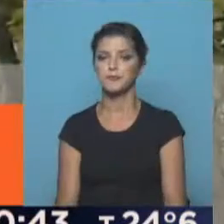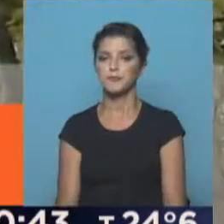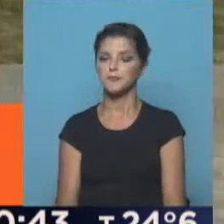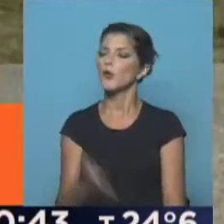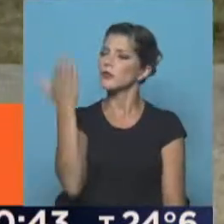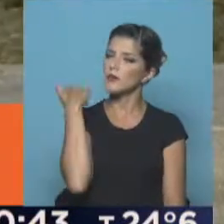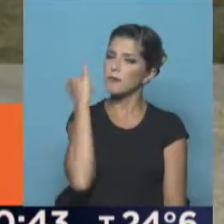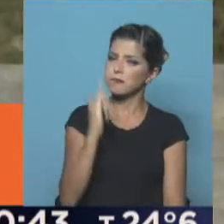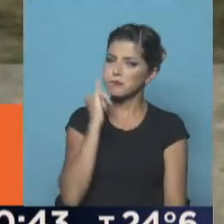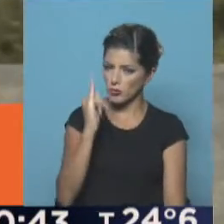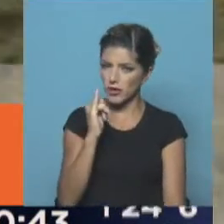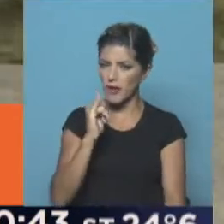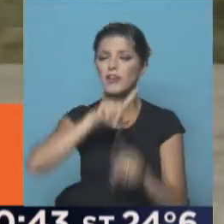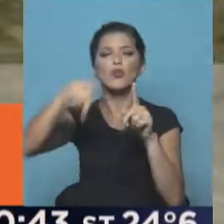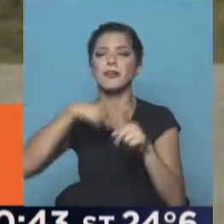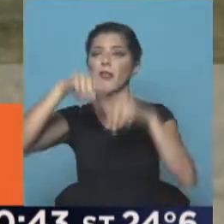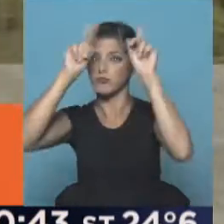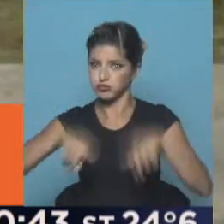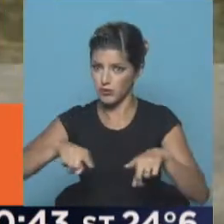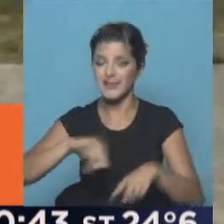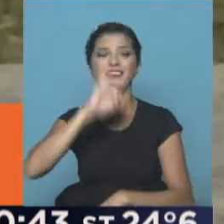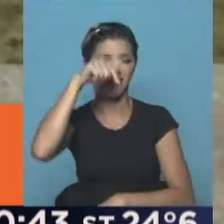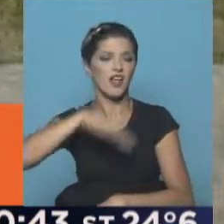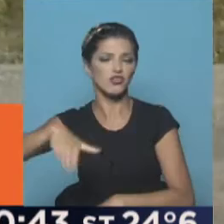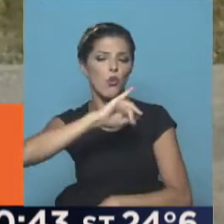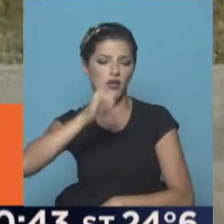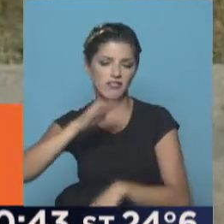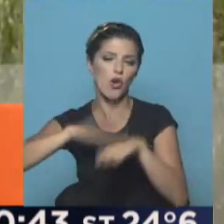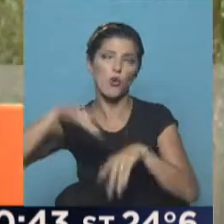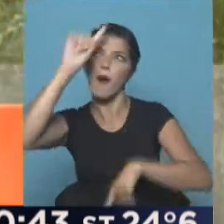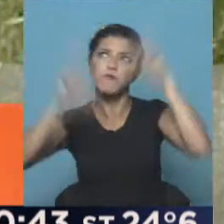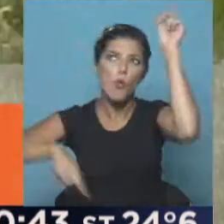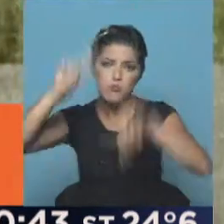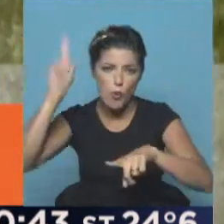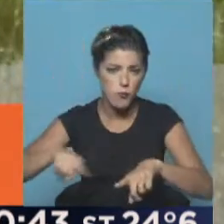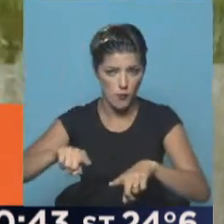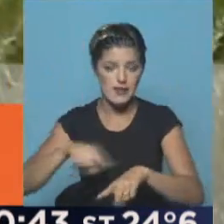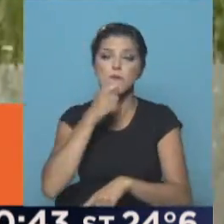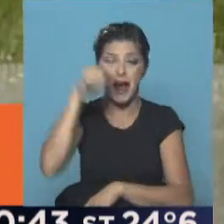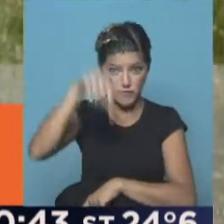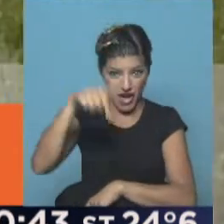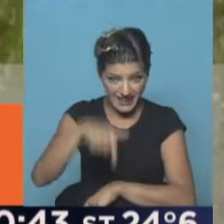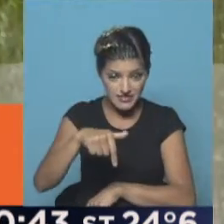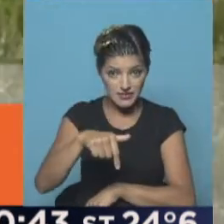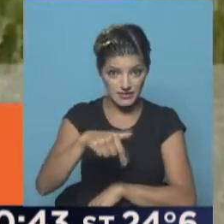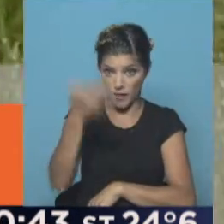del fuego son los rayos. En esta zona sí. Y sobre todo este que estamos viendo ahora se